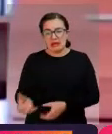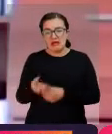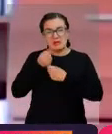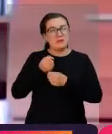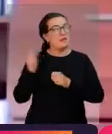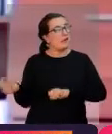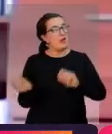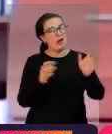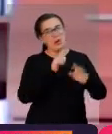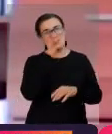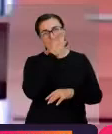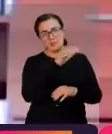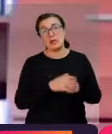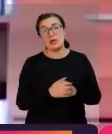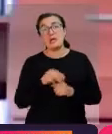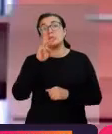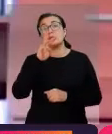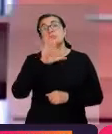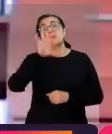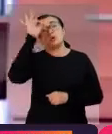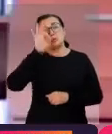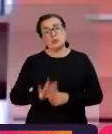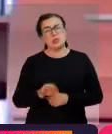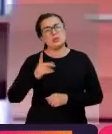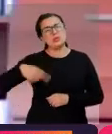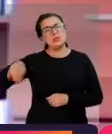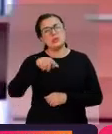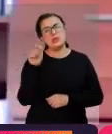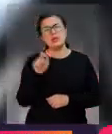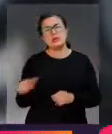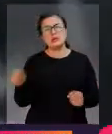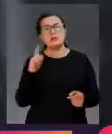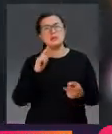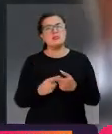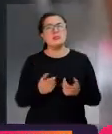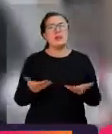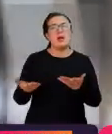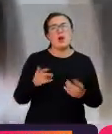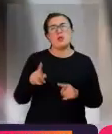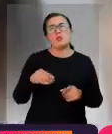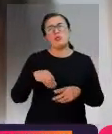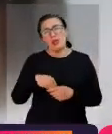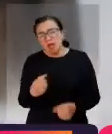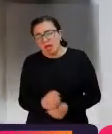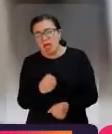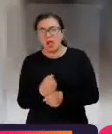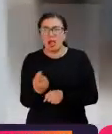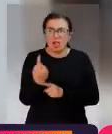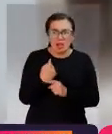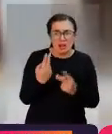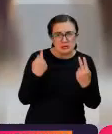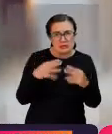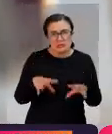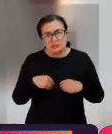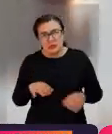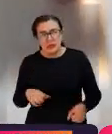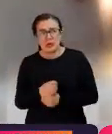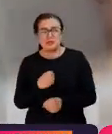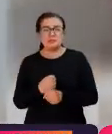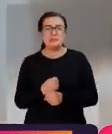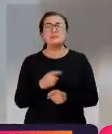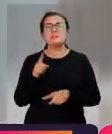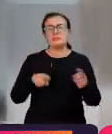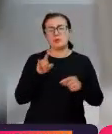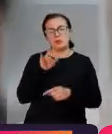son identificadas en trabajos y servicios forzados según un hurón hay un reto importante en la identificación oportuna